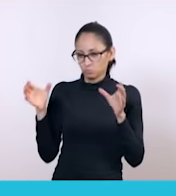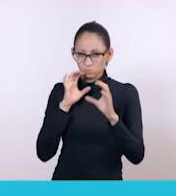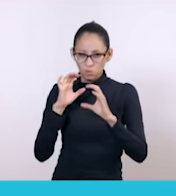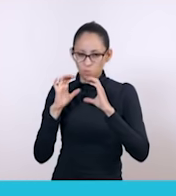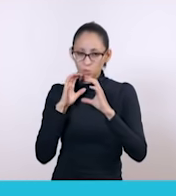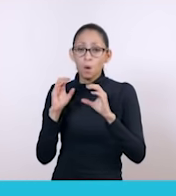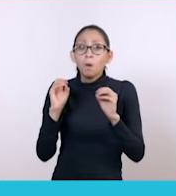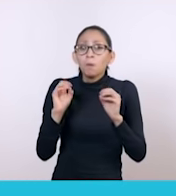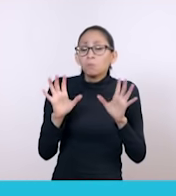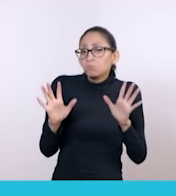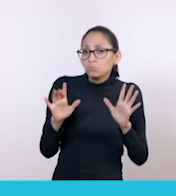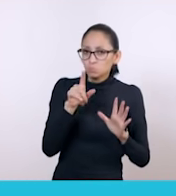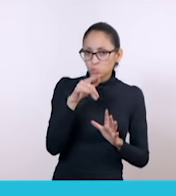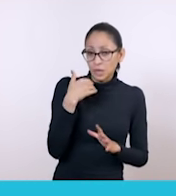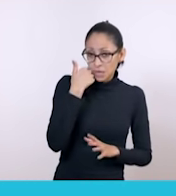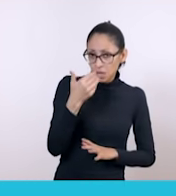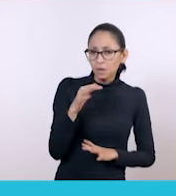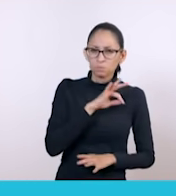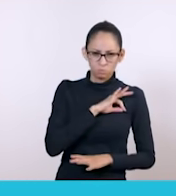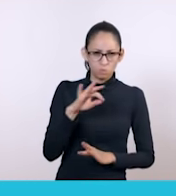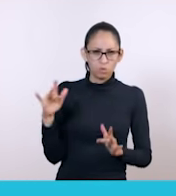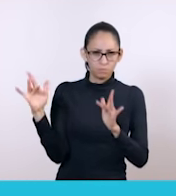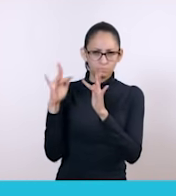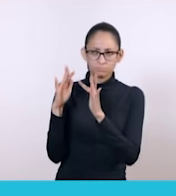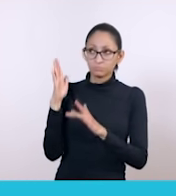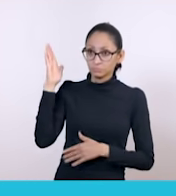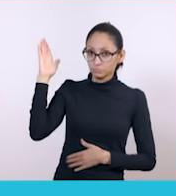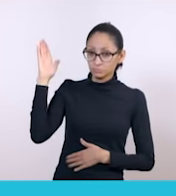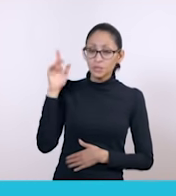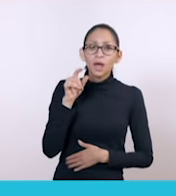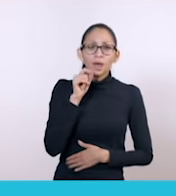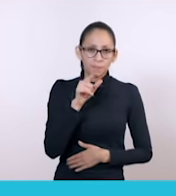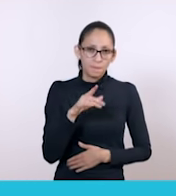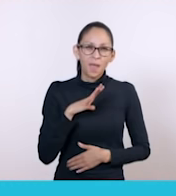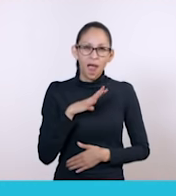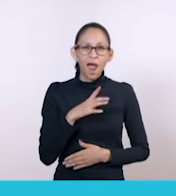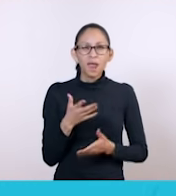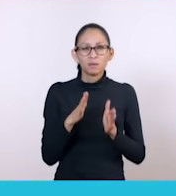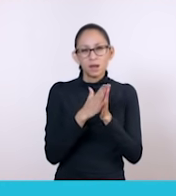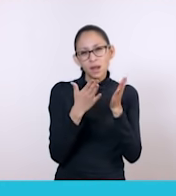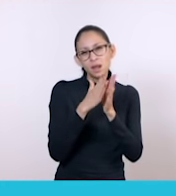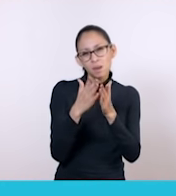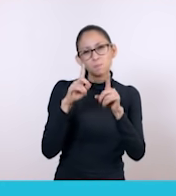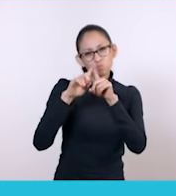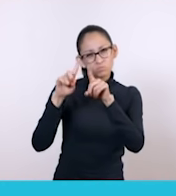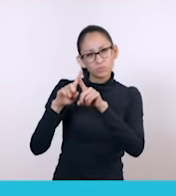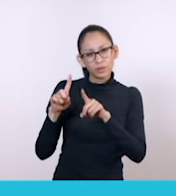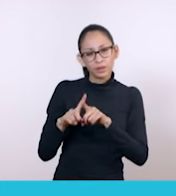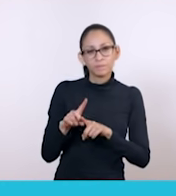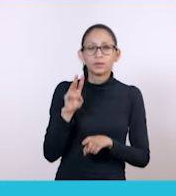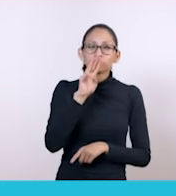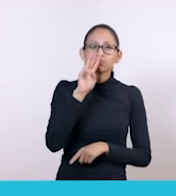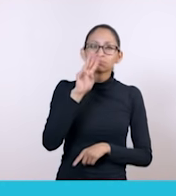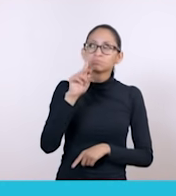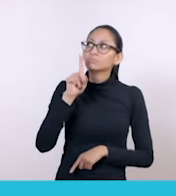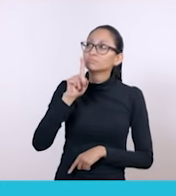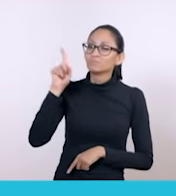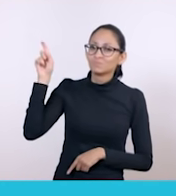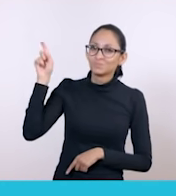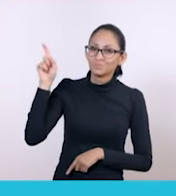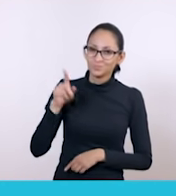maestro. O si lo prefieres, contáctanos. También puedes encontrar los libros de texto en la página